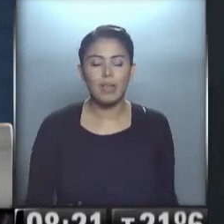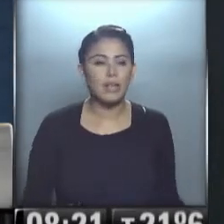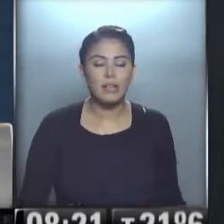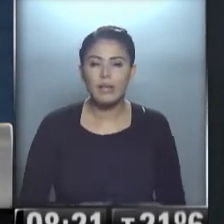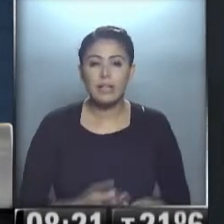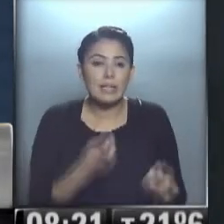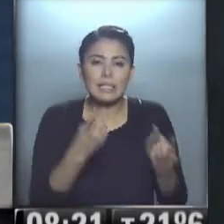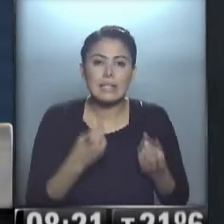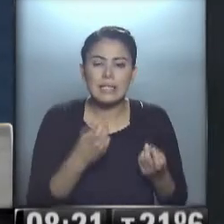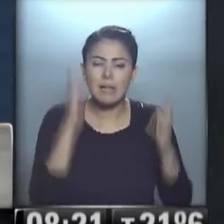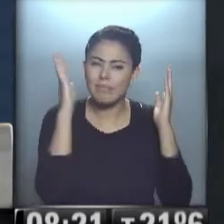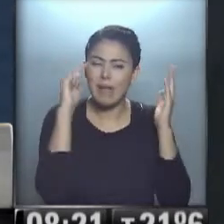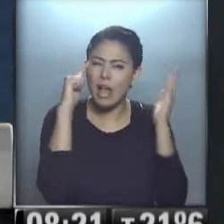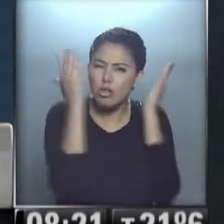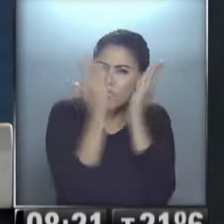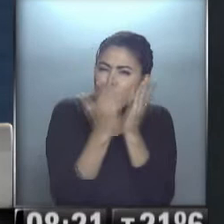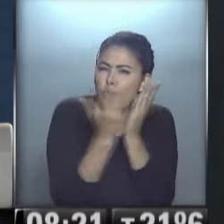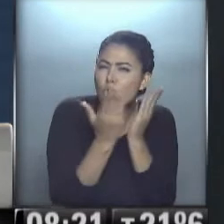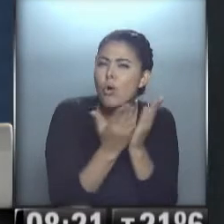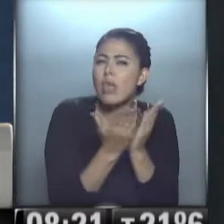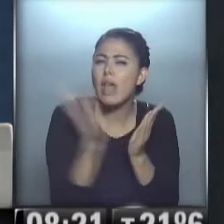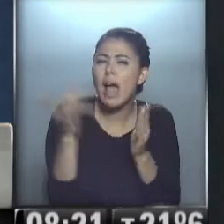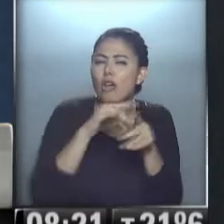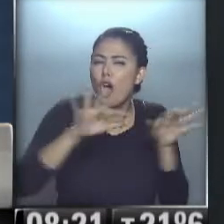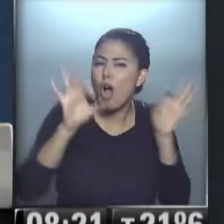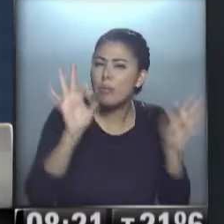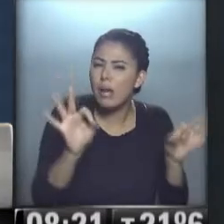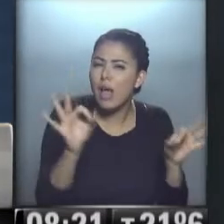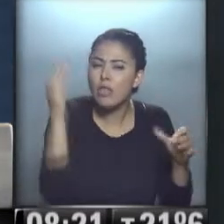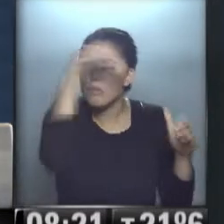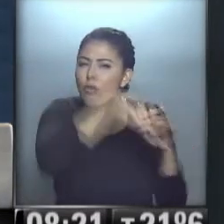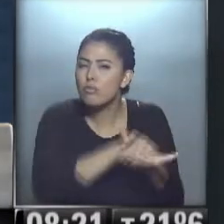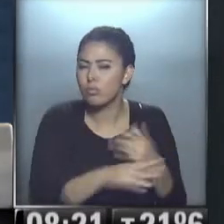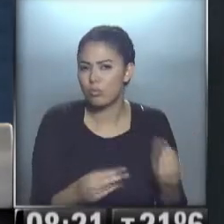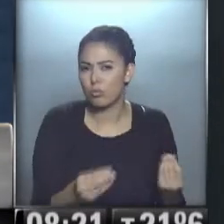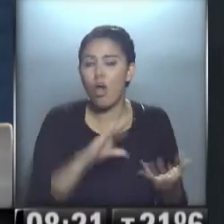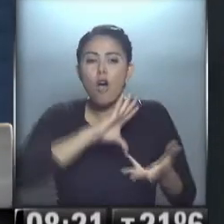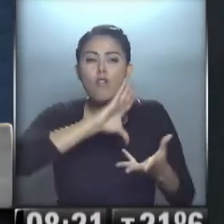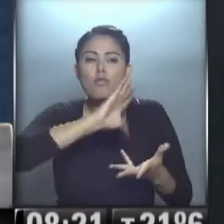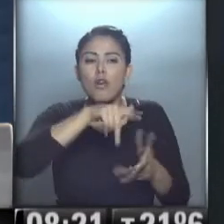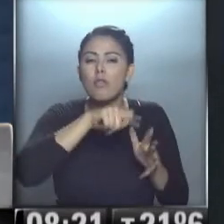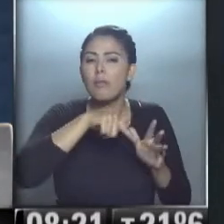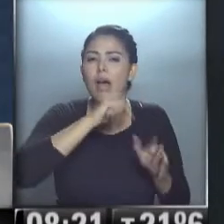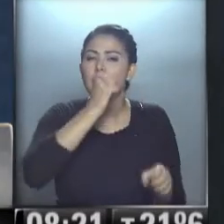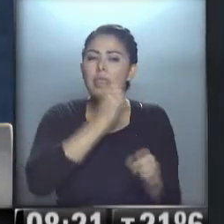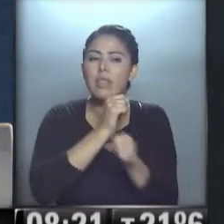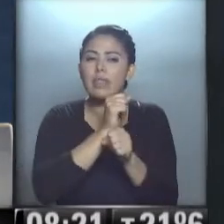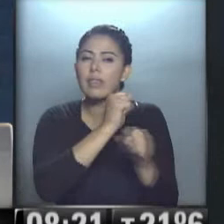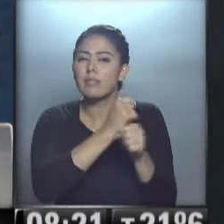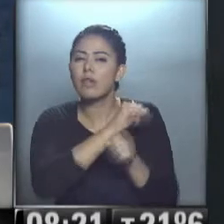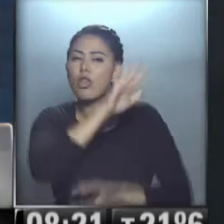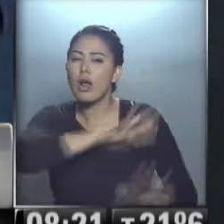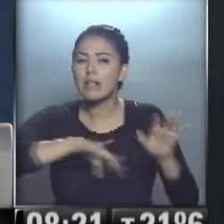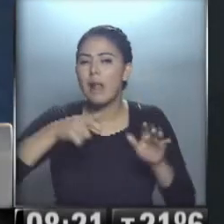que es necesario analizarlo en toda su dimensión. El modus operandi es prácticamente equivalente o similar en todos